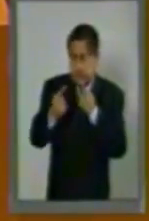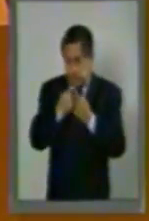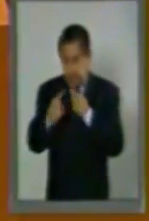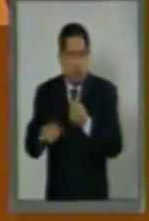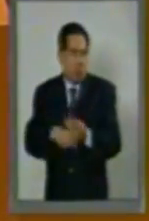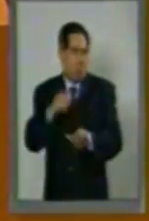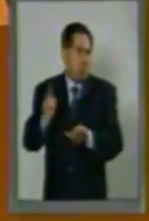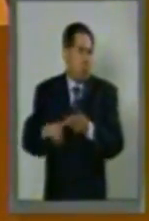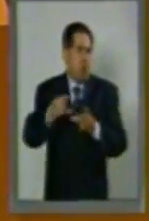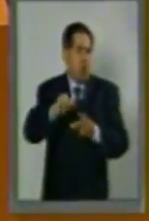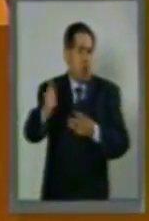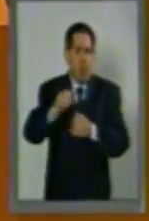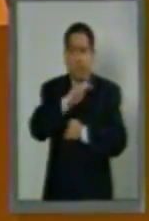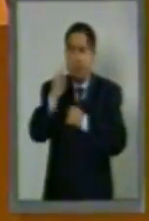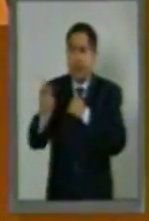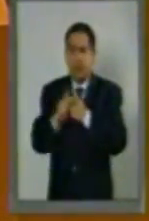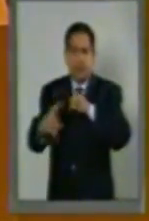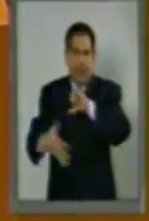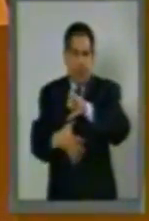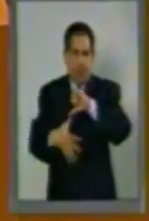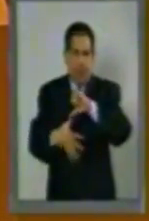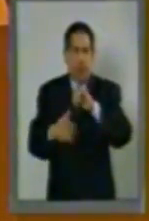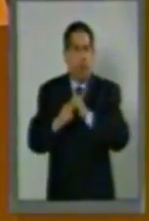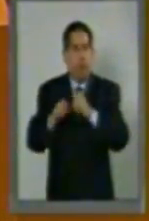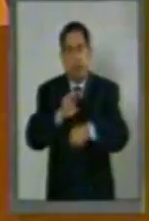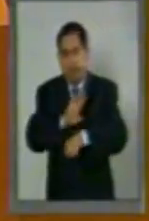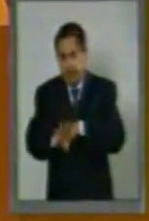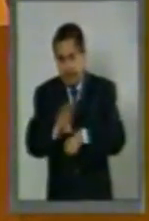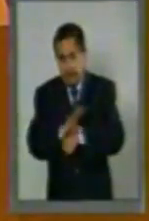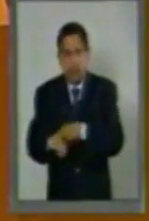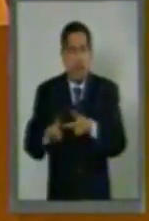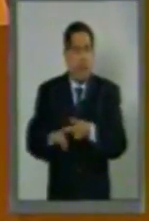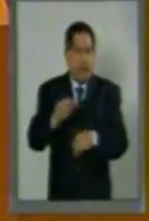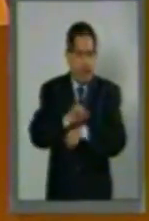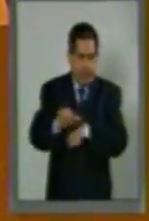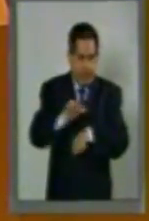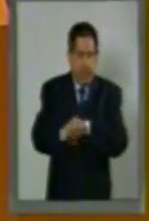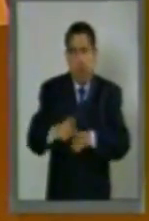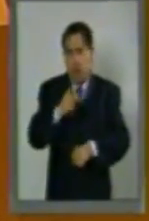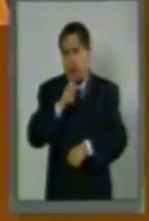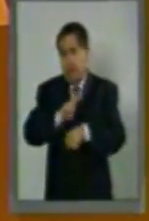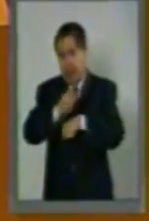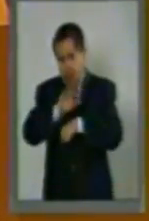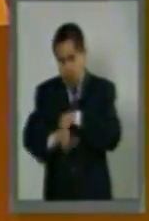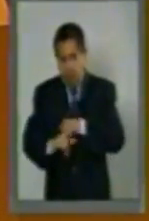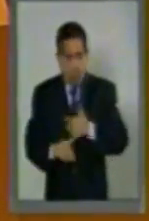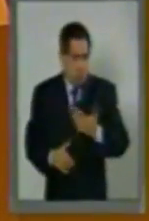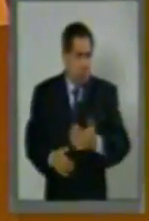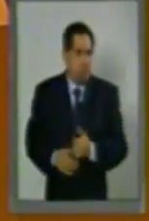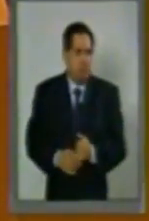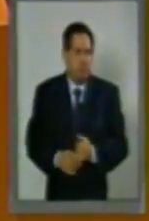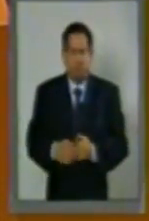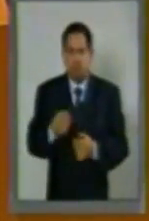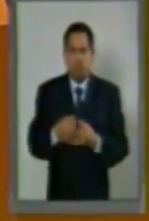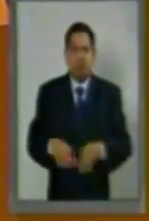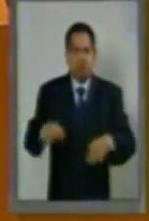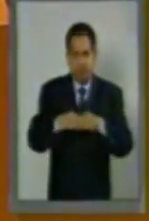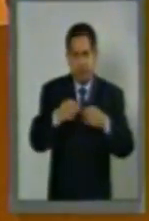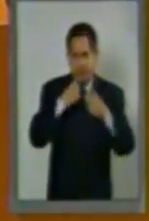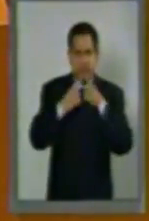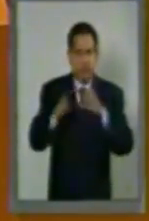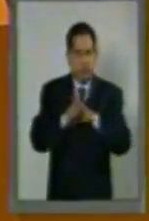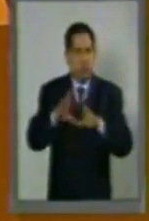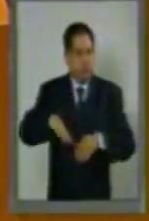acuerdos comerciales con países latinoamericanos como Brasil, Argentina y Paraguay. Es importante destacar el